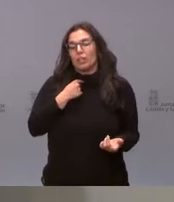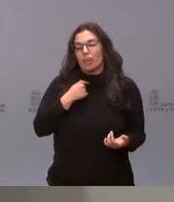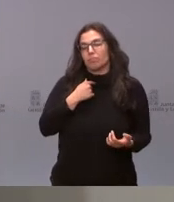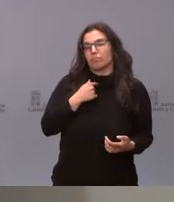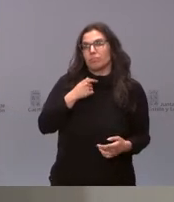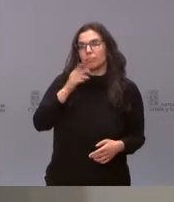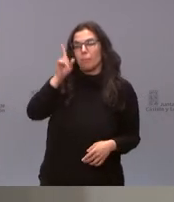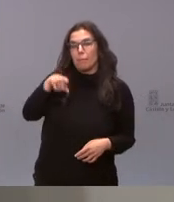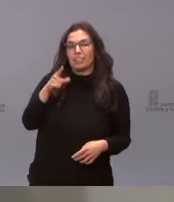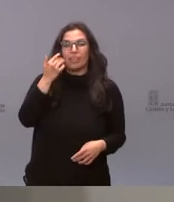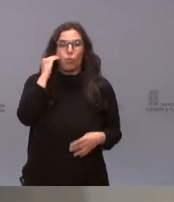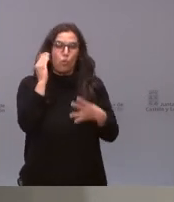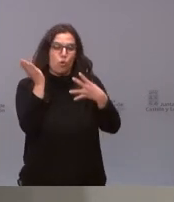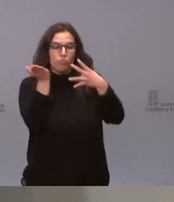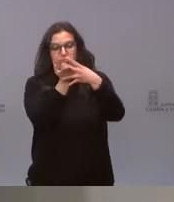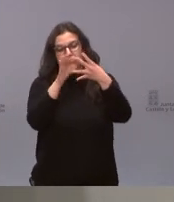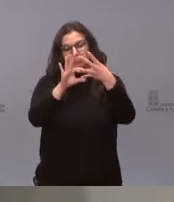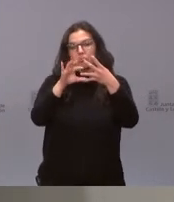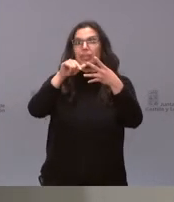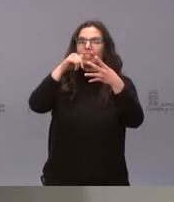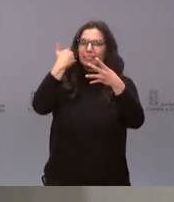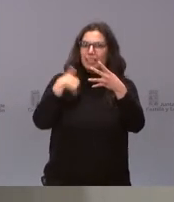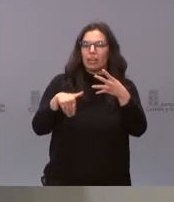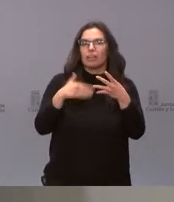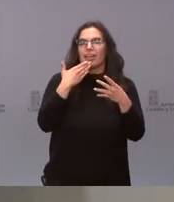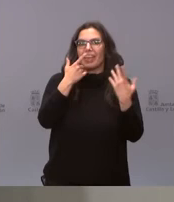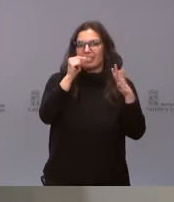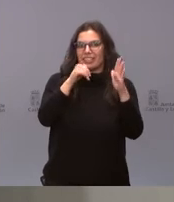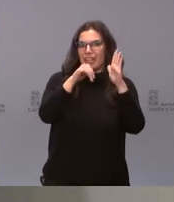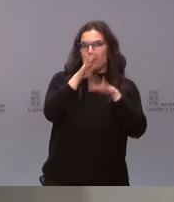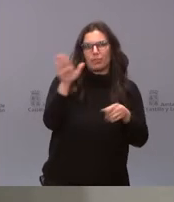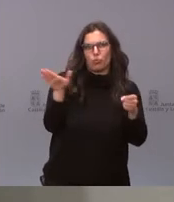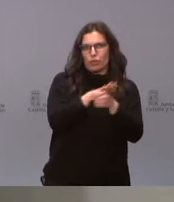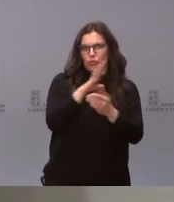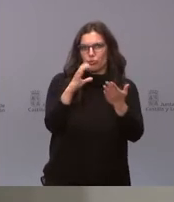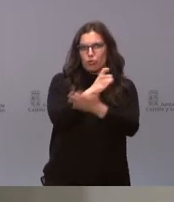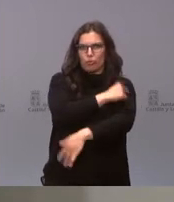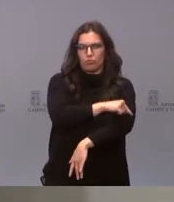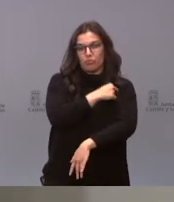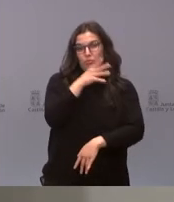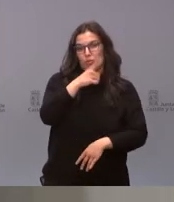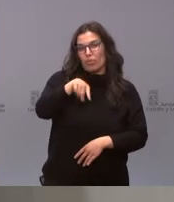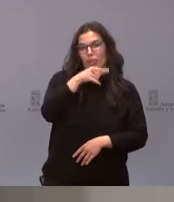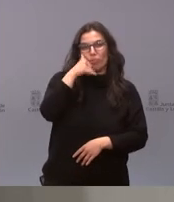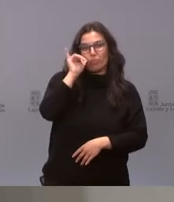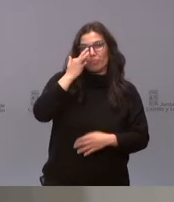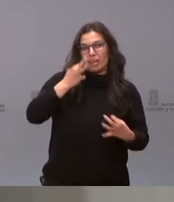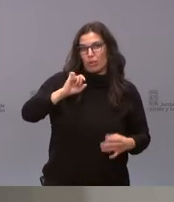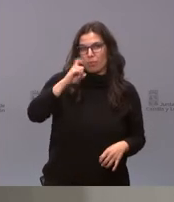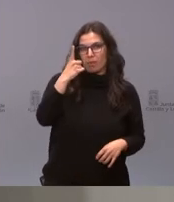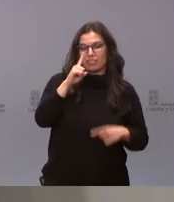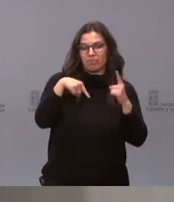ya vacunados a los mayores de 60 años que son los que tienen mayor riesgo de mortalidad es decir